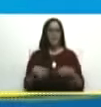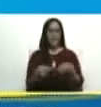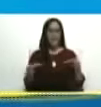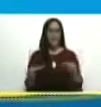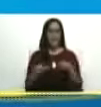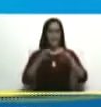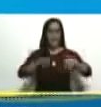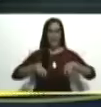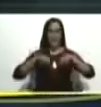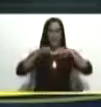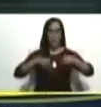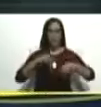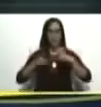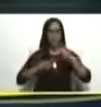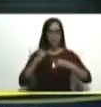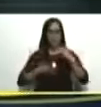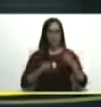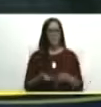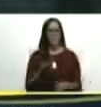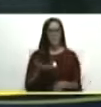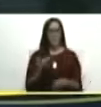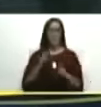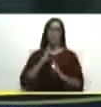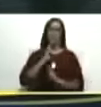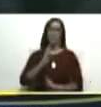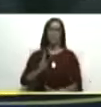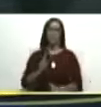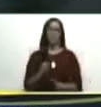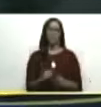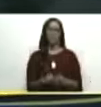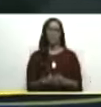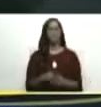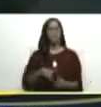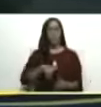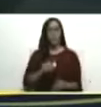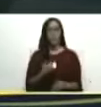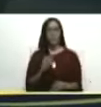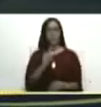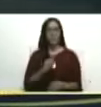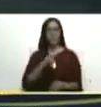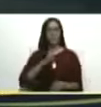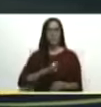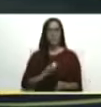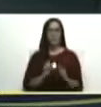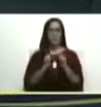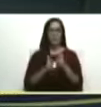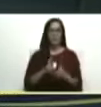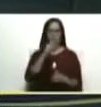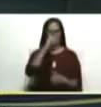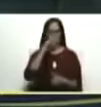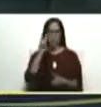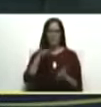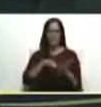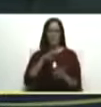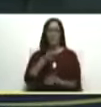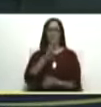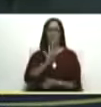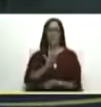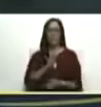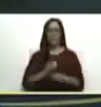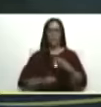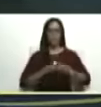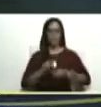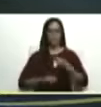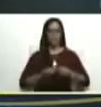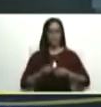con importantes resultados. Podríamos decir que estamos comenzando este año 2024 instalando